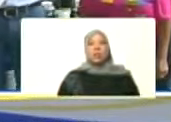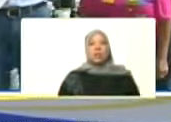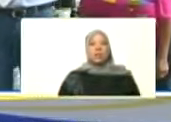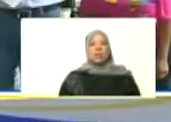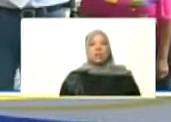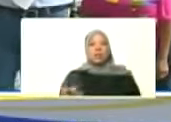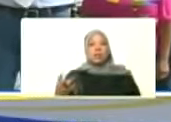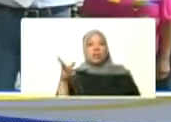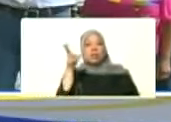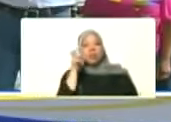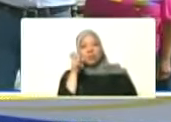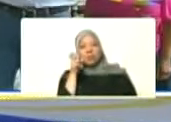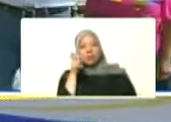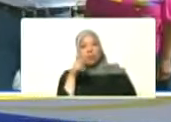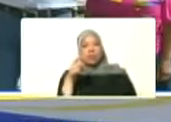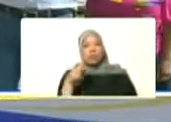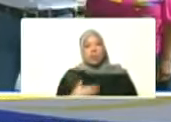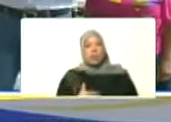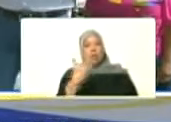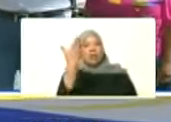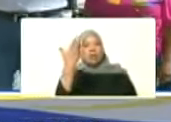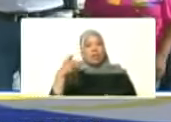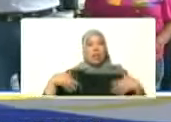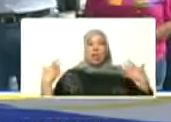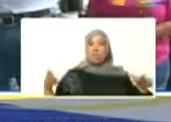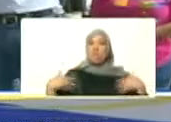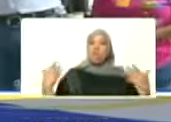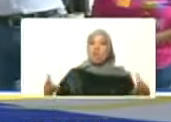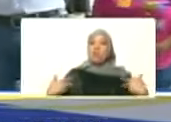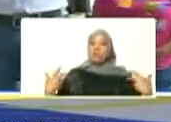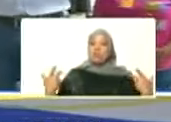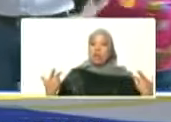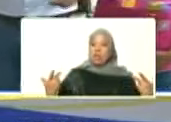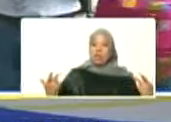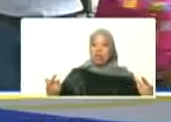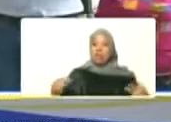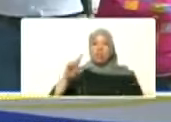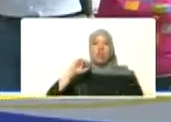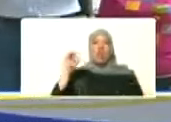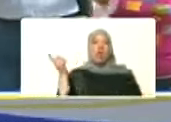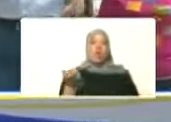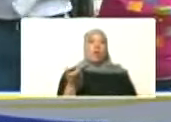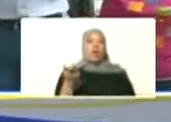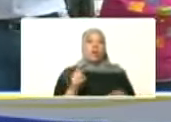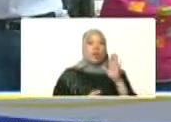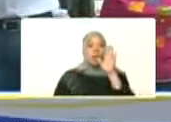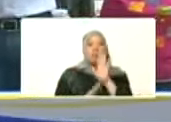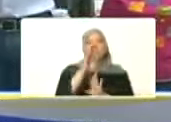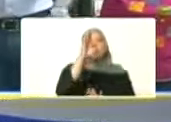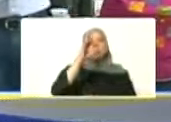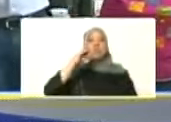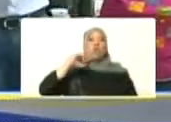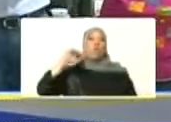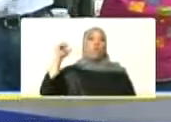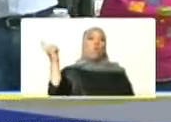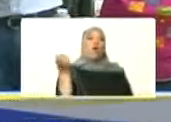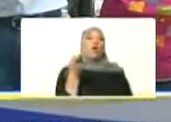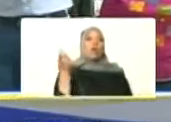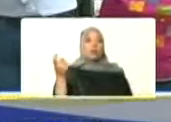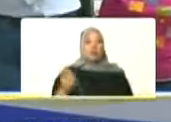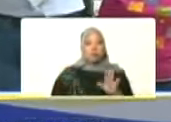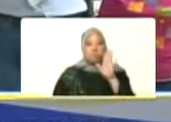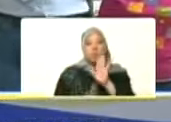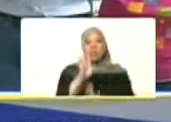Presidente, aquí están gritando, emocionadas, alegres, que Guarena se levanta, que Miranda se levanta, que Venezuela se